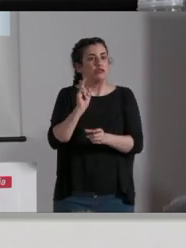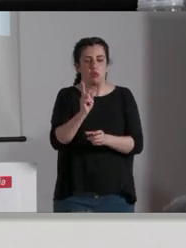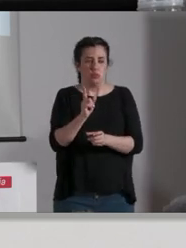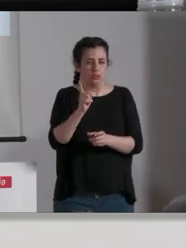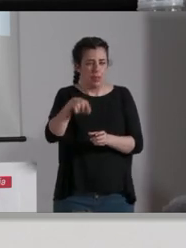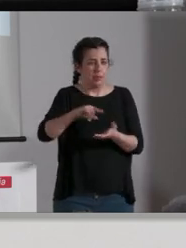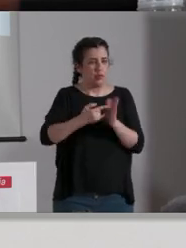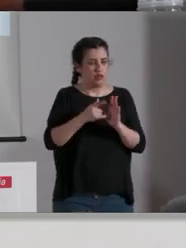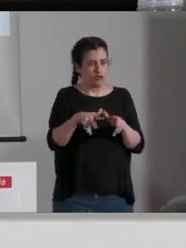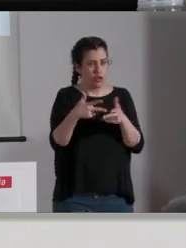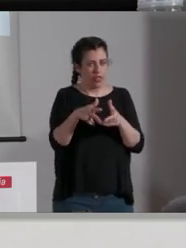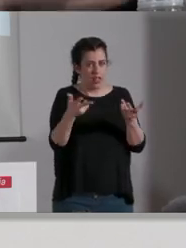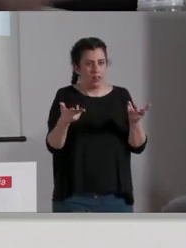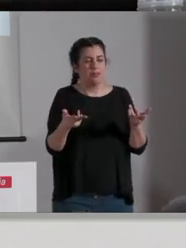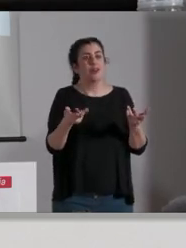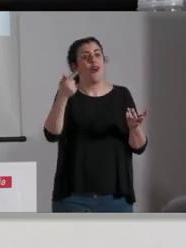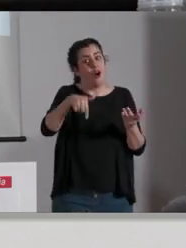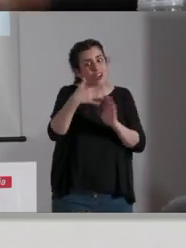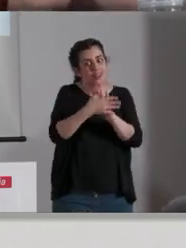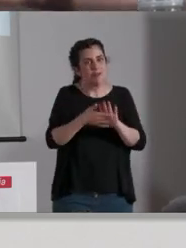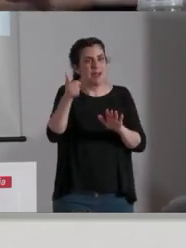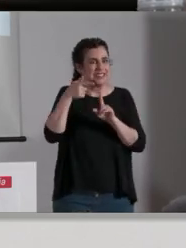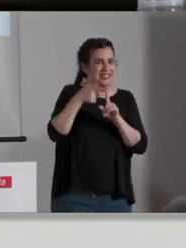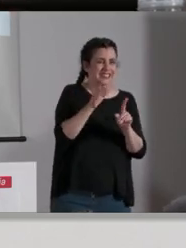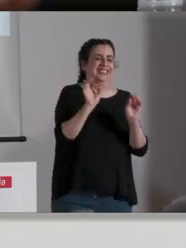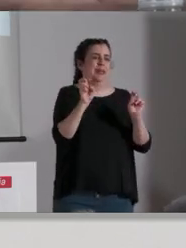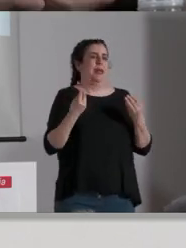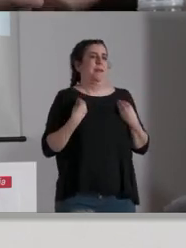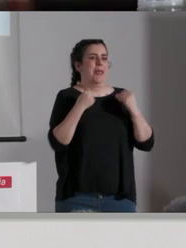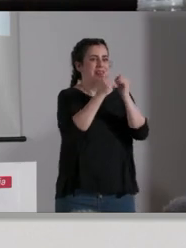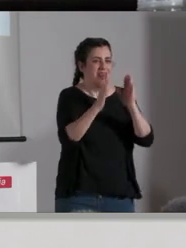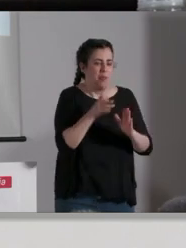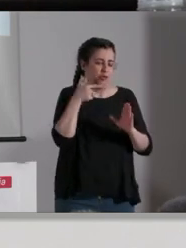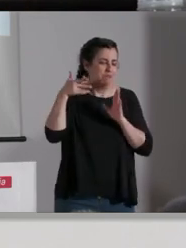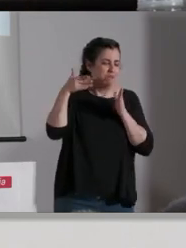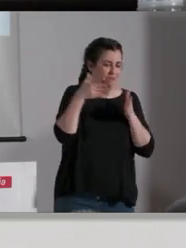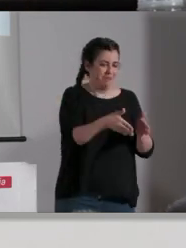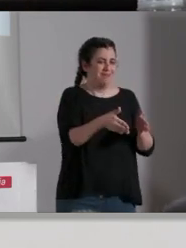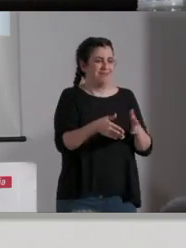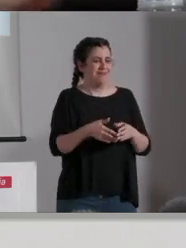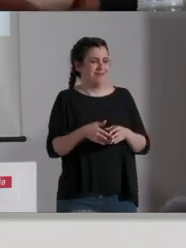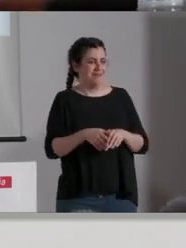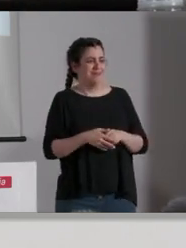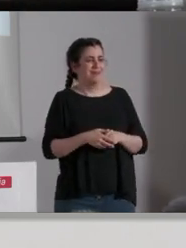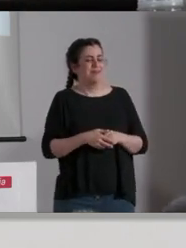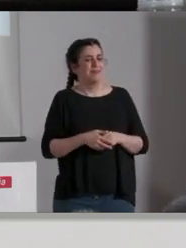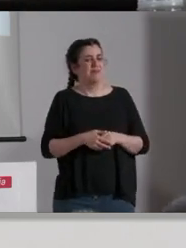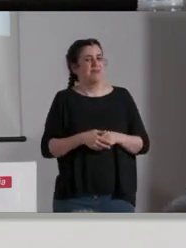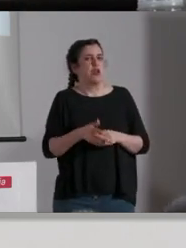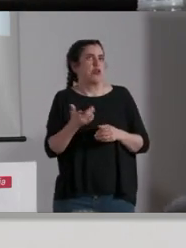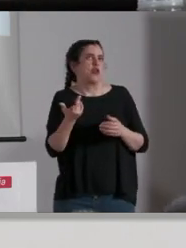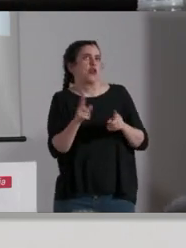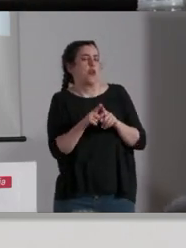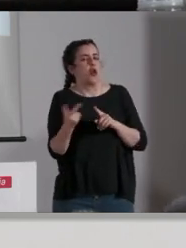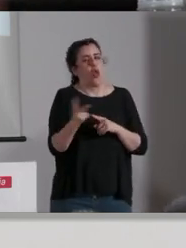proyecto social, pero hoy, como estamos hablando del tema de vivienda, pues me centraré en ello, ¿no? Pero sí que están como las dos cosas